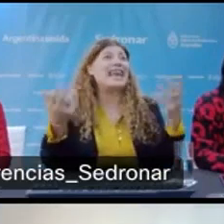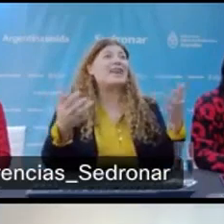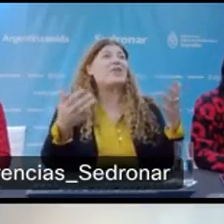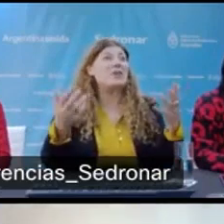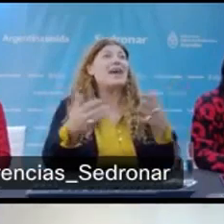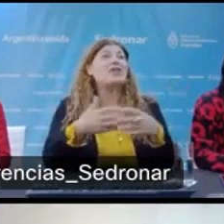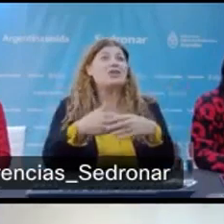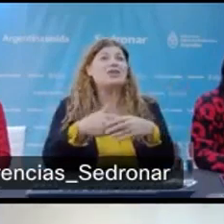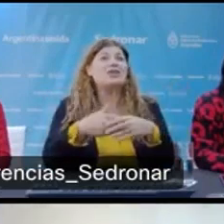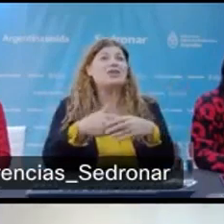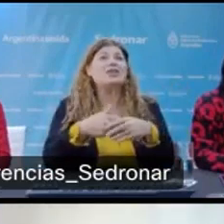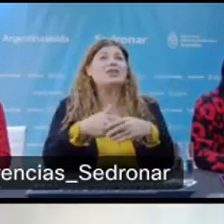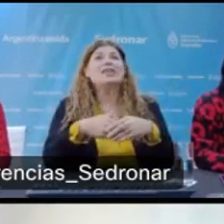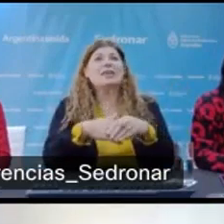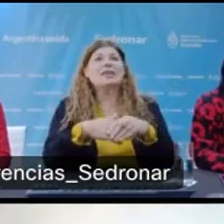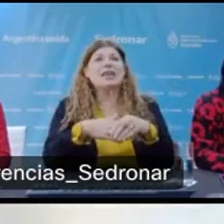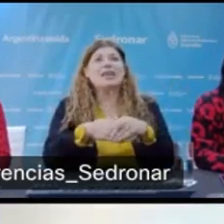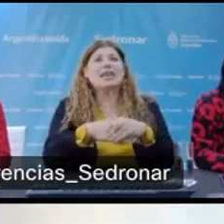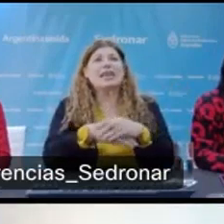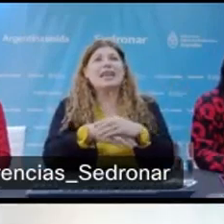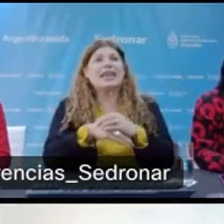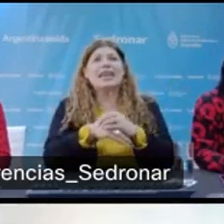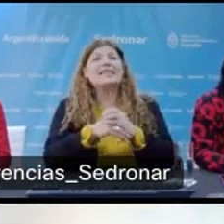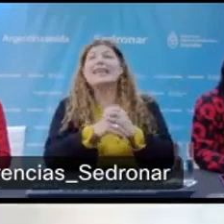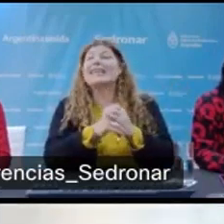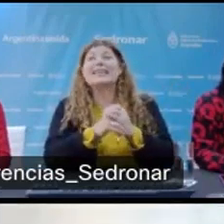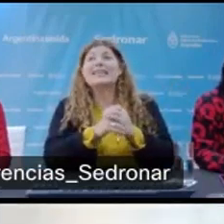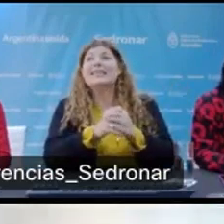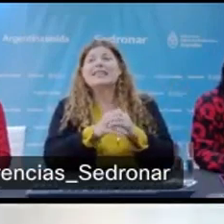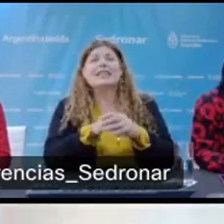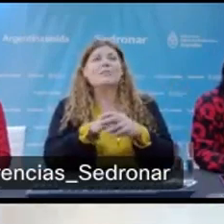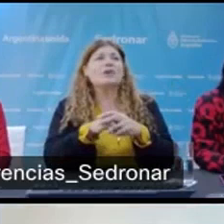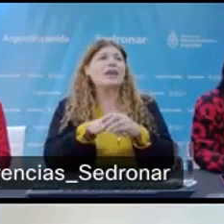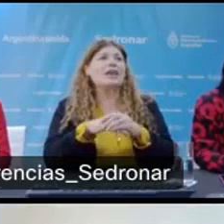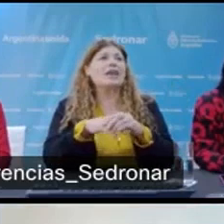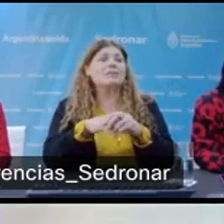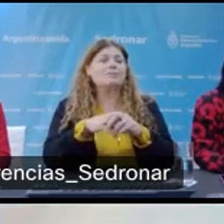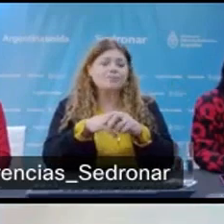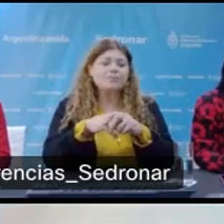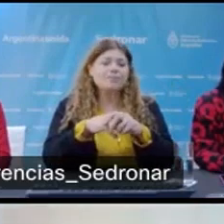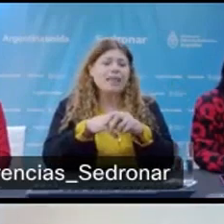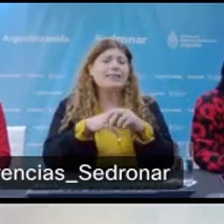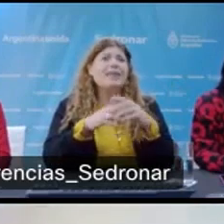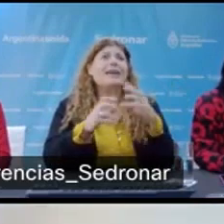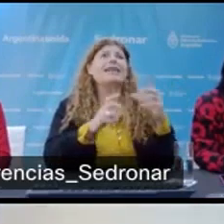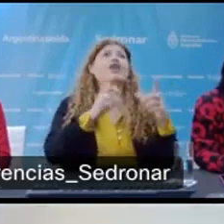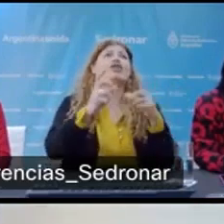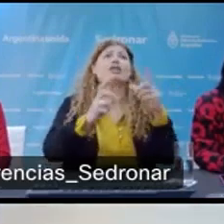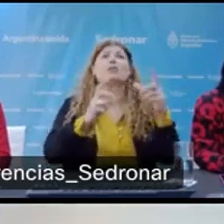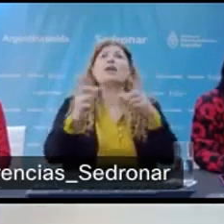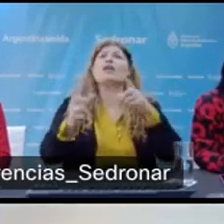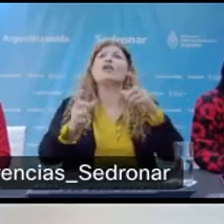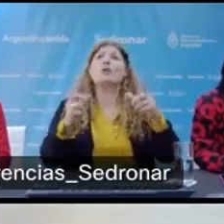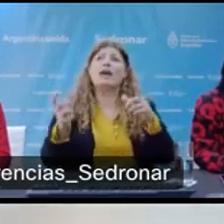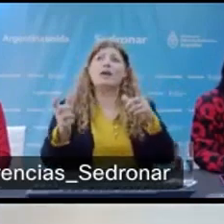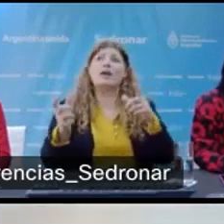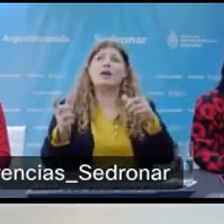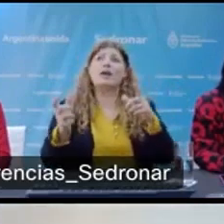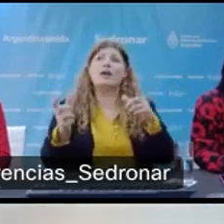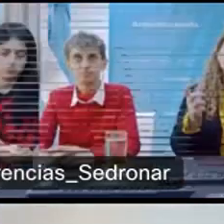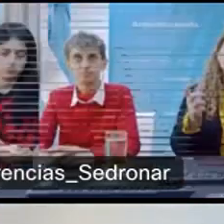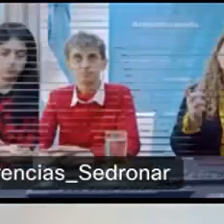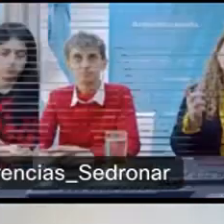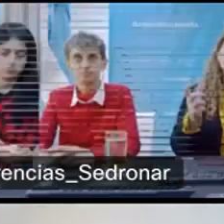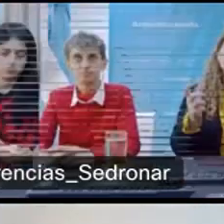en esta del cuidado. Creemos que es la que hay que hacer. Creemos que hay que trabajar en continuidad de los